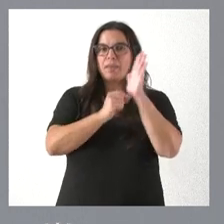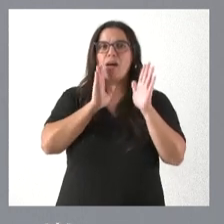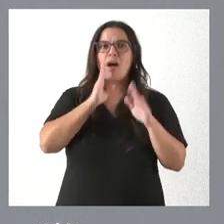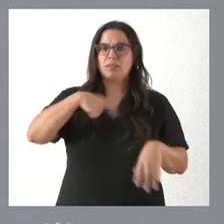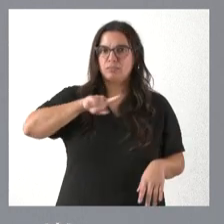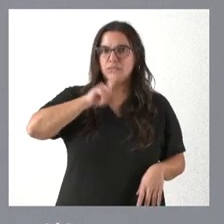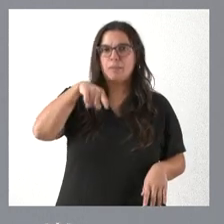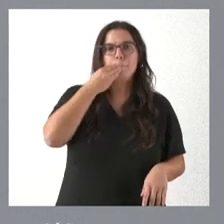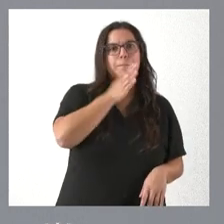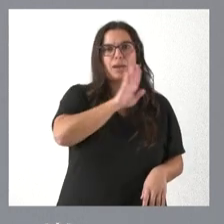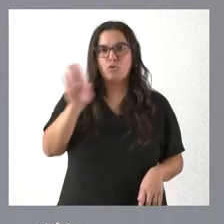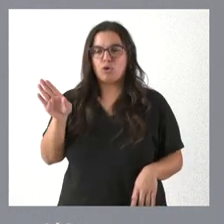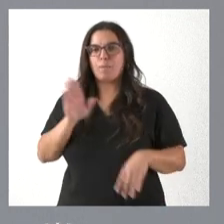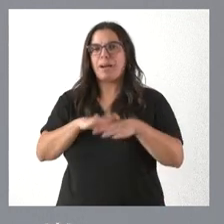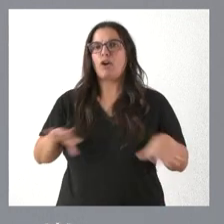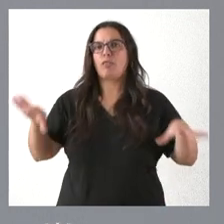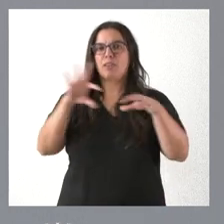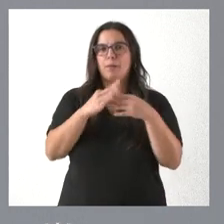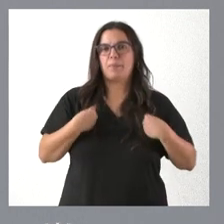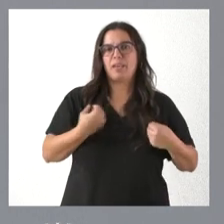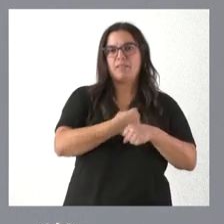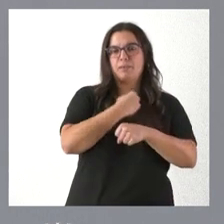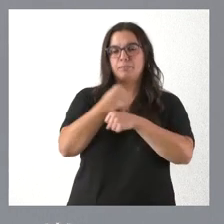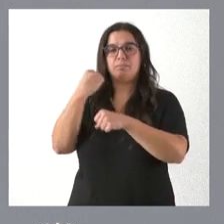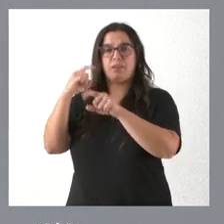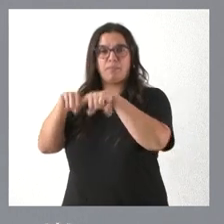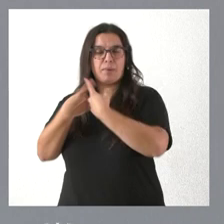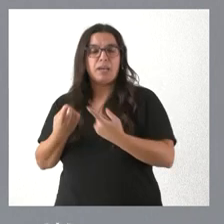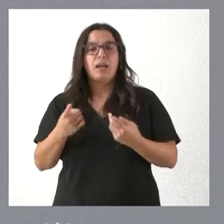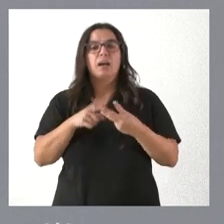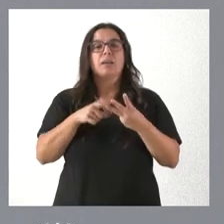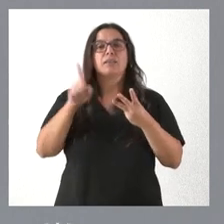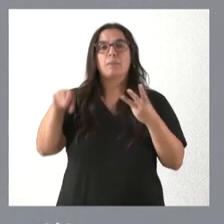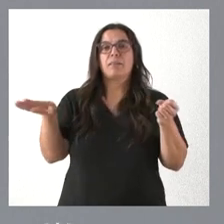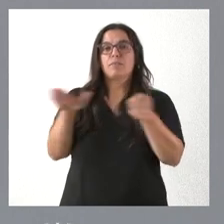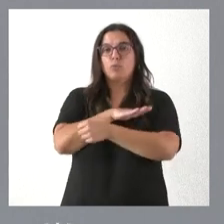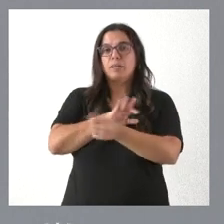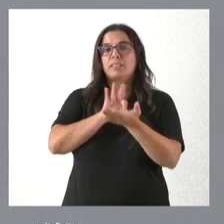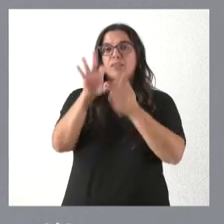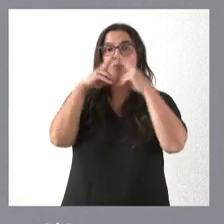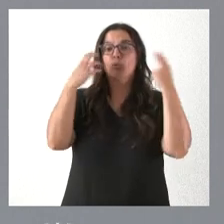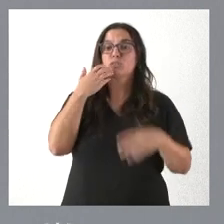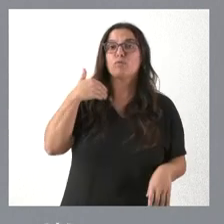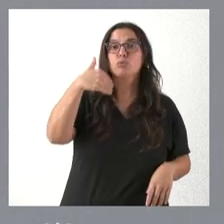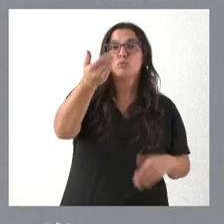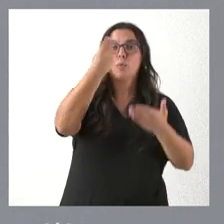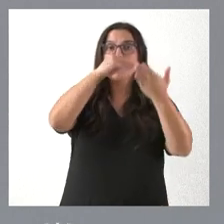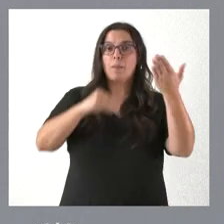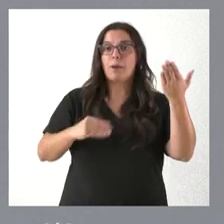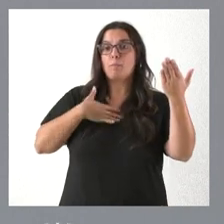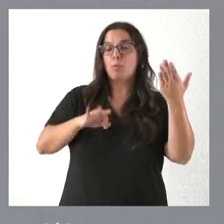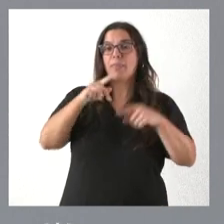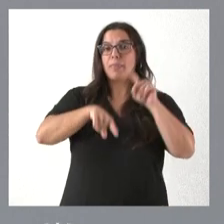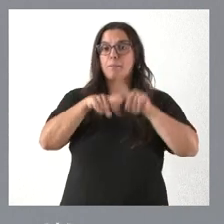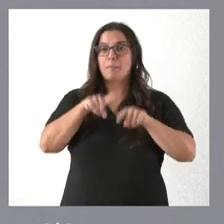de conciliación de vida laboral y familiar de financiación de servicios públicos y sin el futuro pues fuera necesario ampliar algunas más en función de